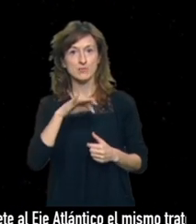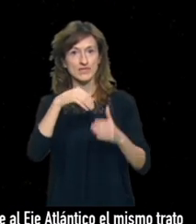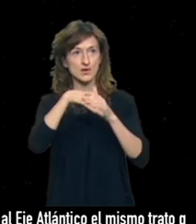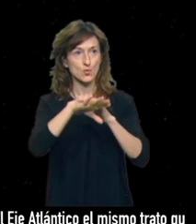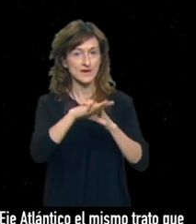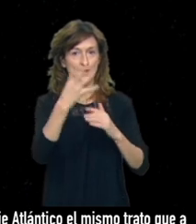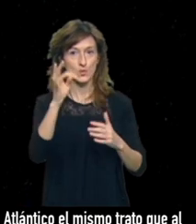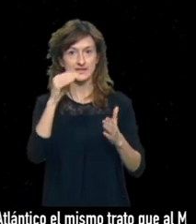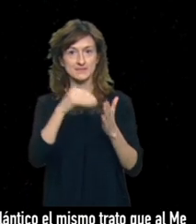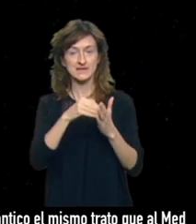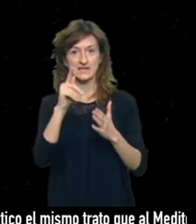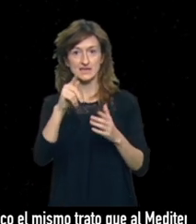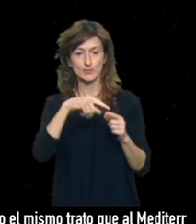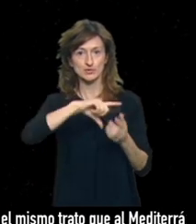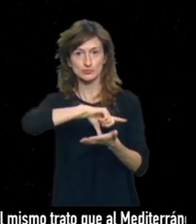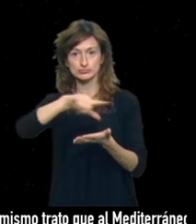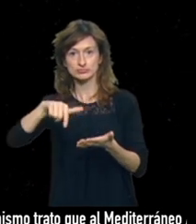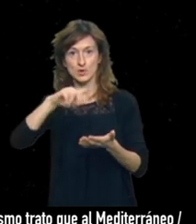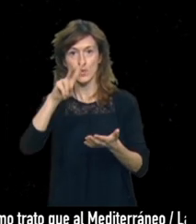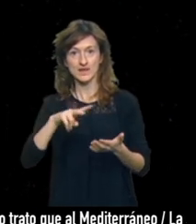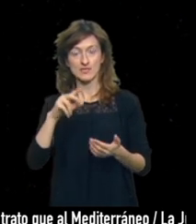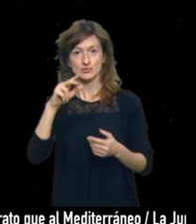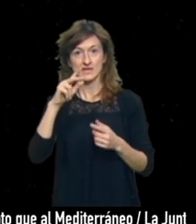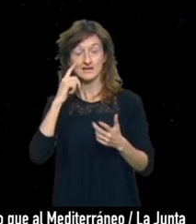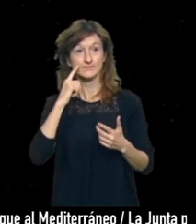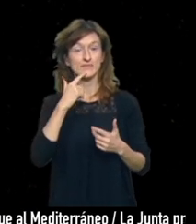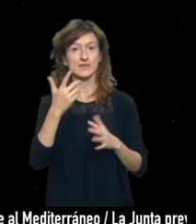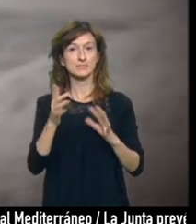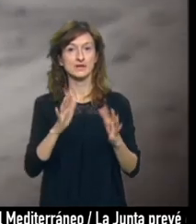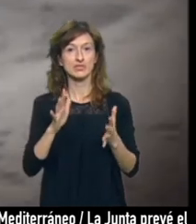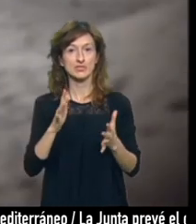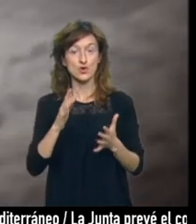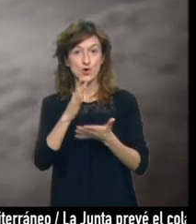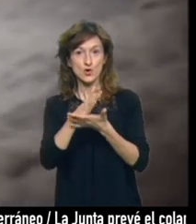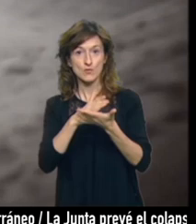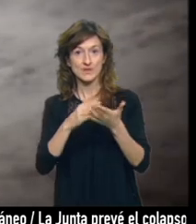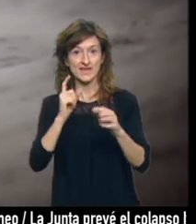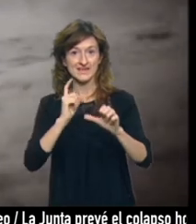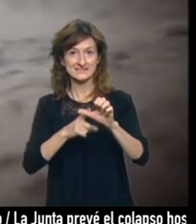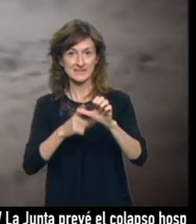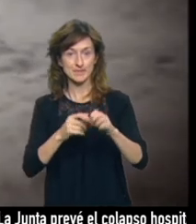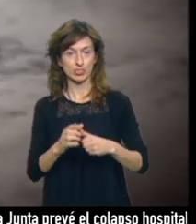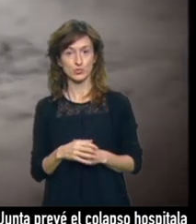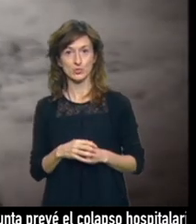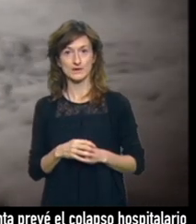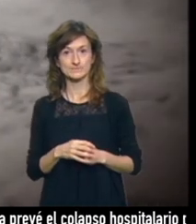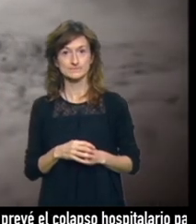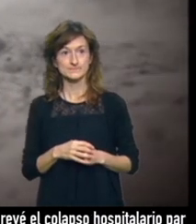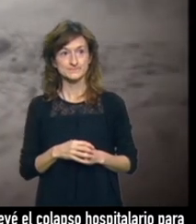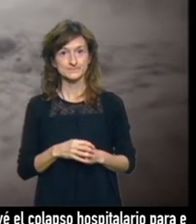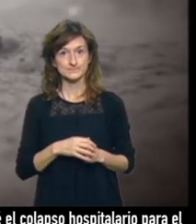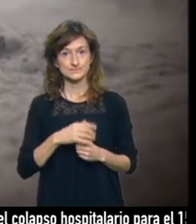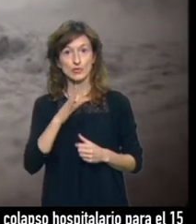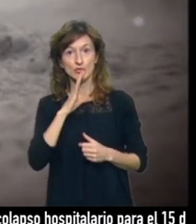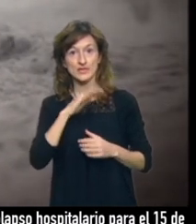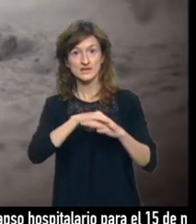unos 40.000 kilómetros cuadrados del satélite, una extensión similar a la de la Comunidad de Extremadura. Y no en cráteres inaccesibles, sino